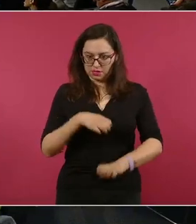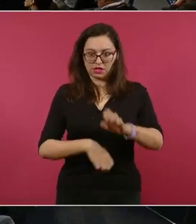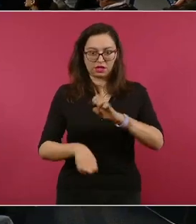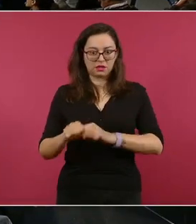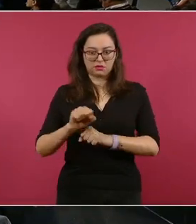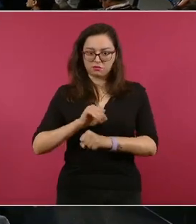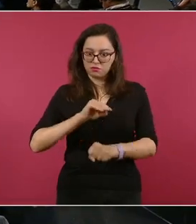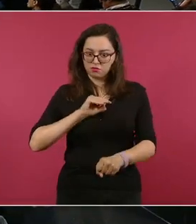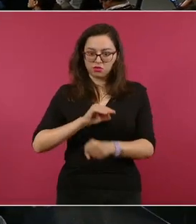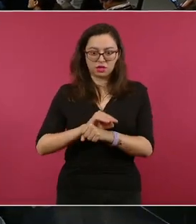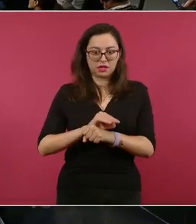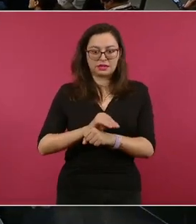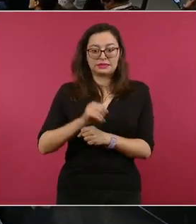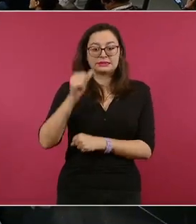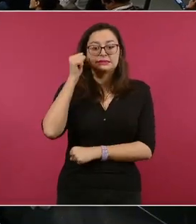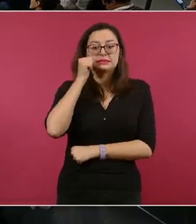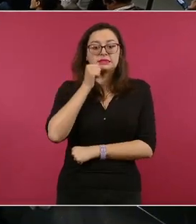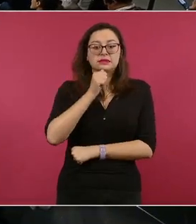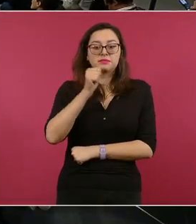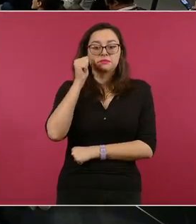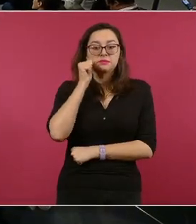O sea, no puede